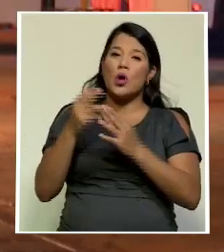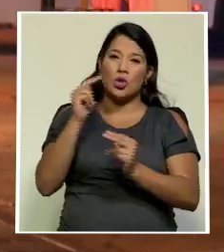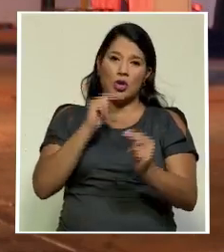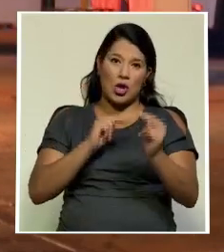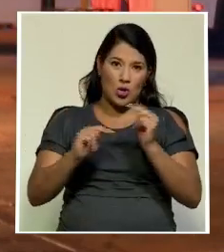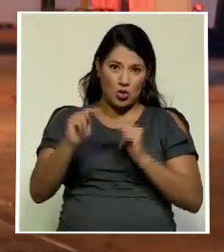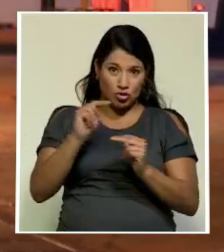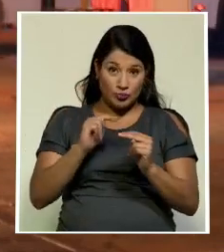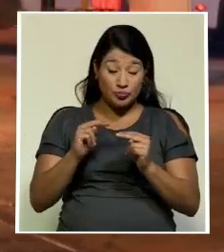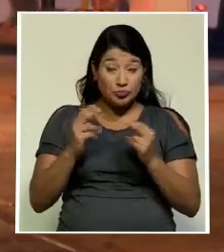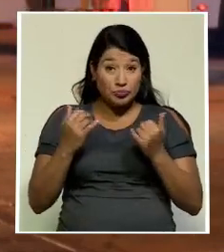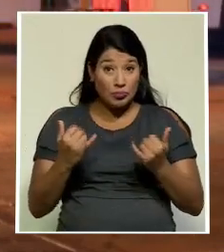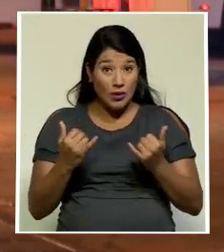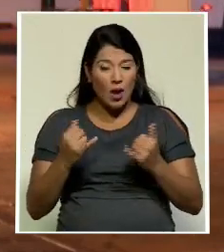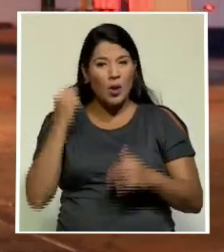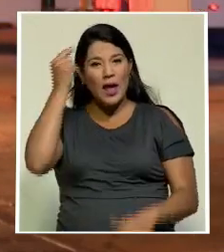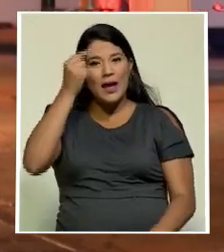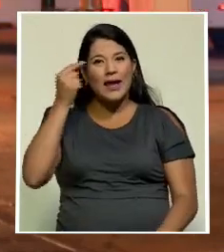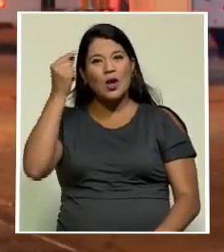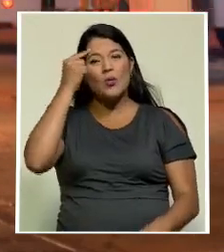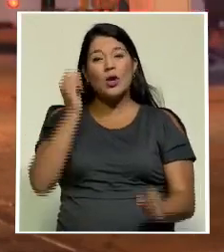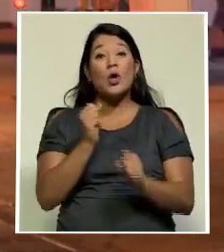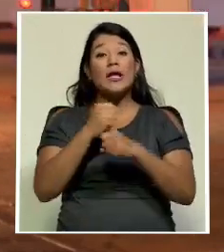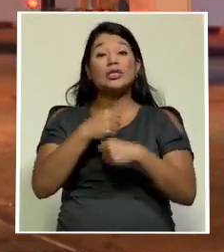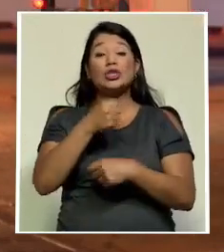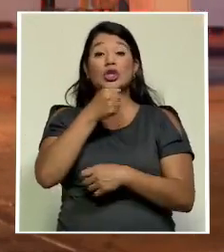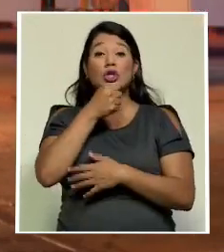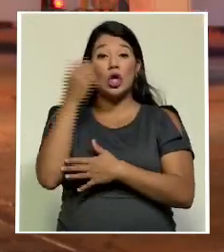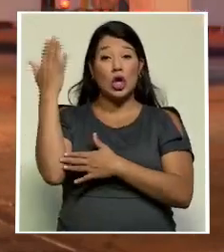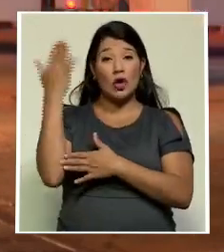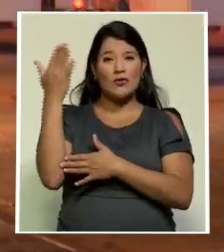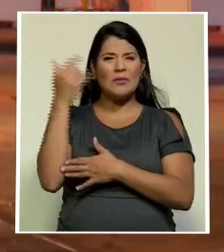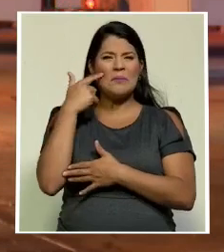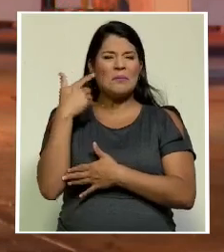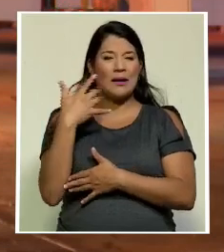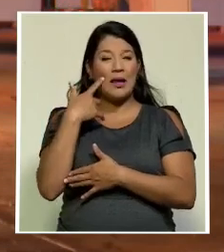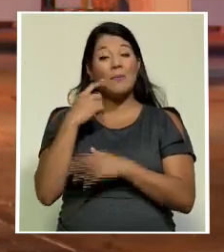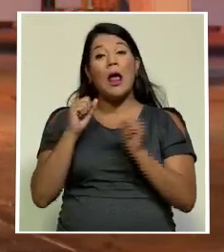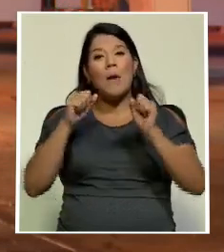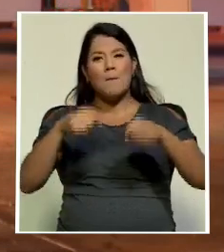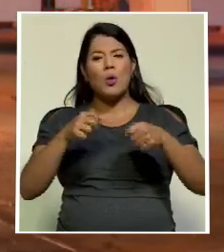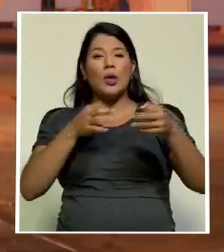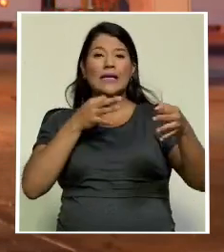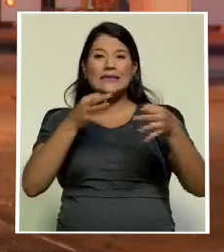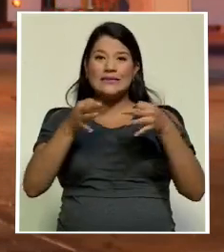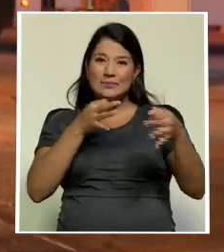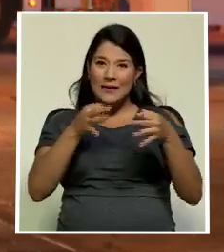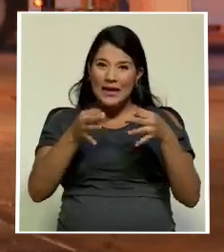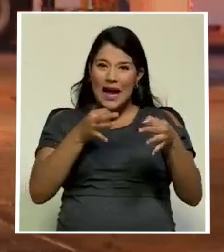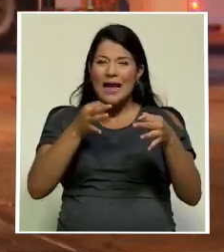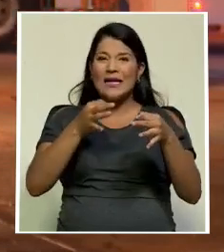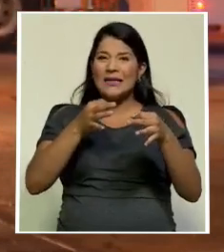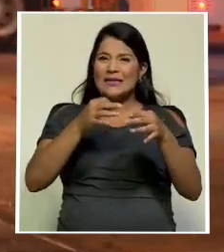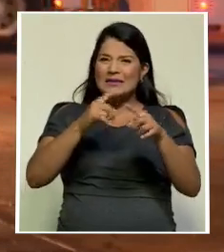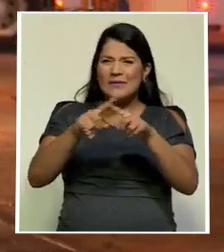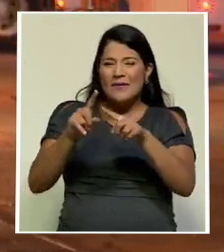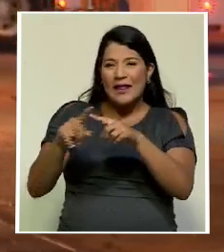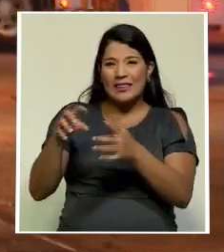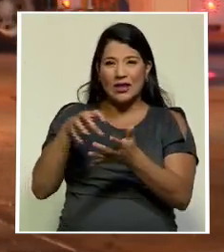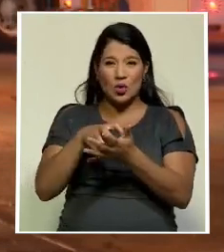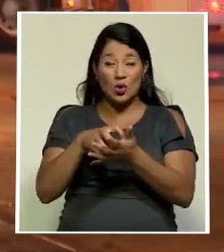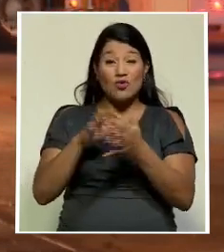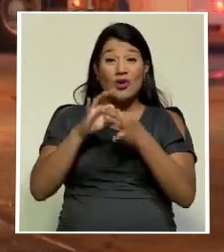empresas. Hoy el gobierno realizó una conferencia de prensa para realizar evidentemente diferentes aclaraciones con este tema